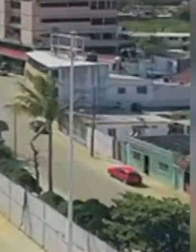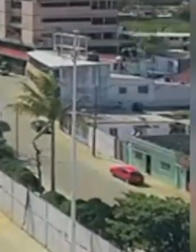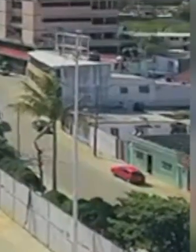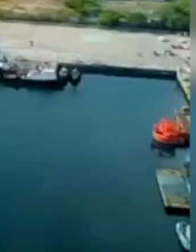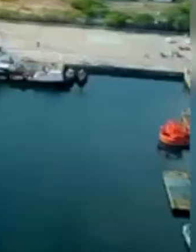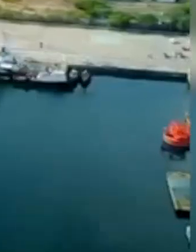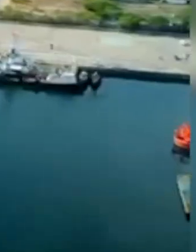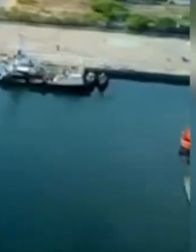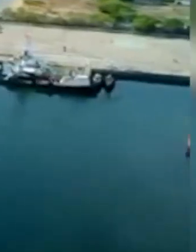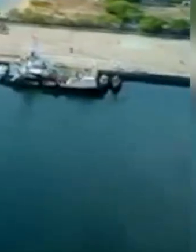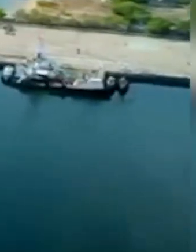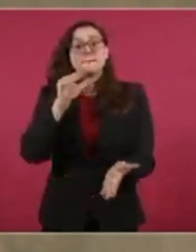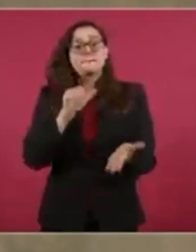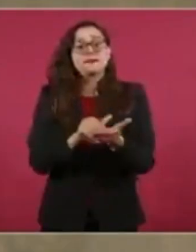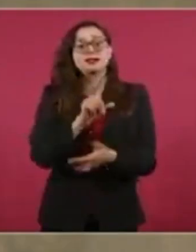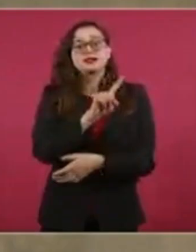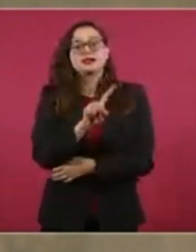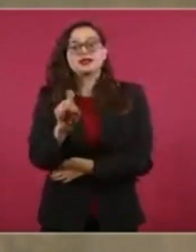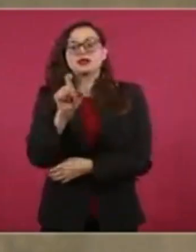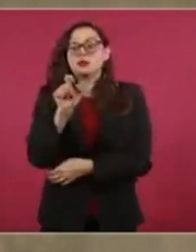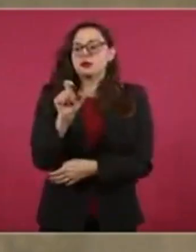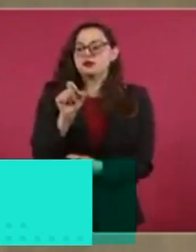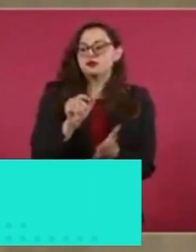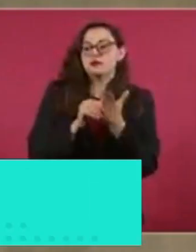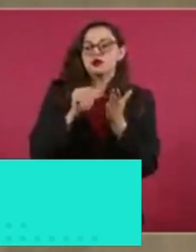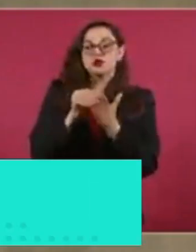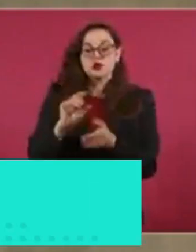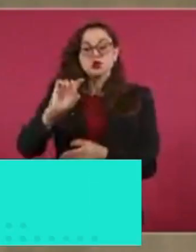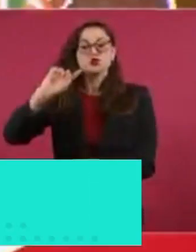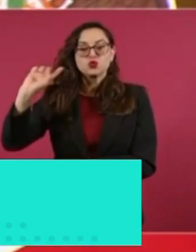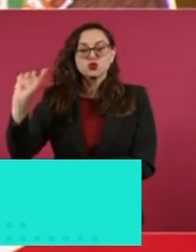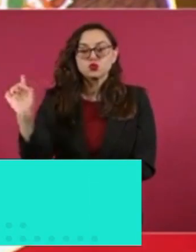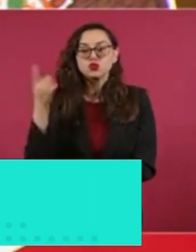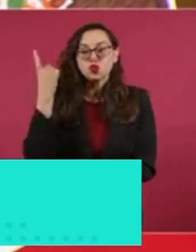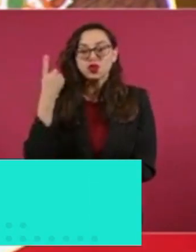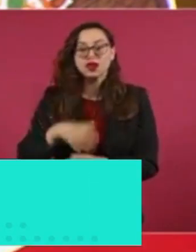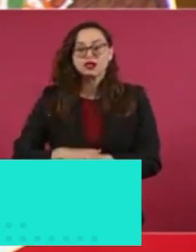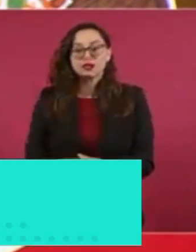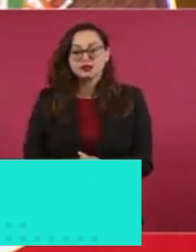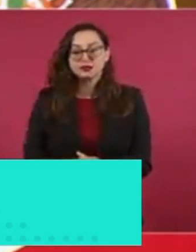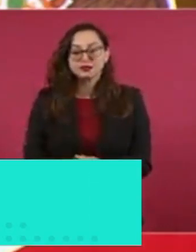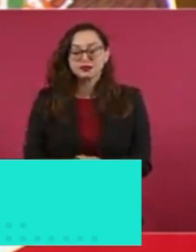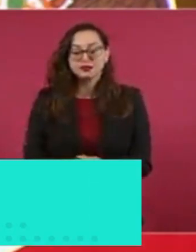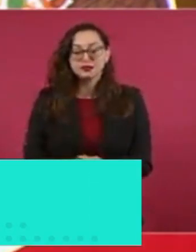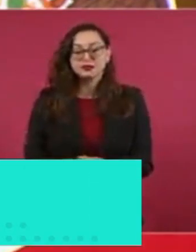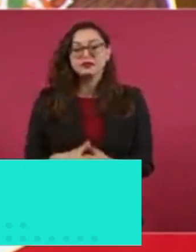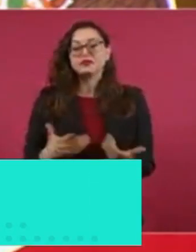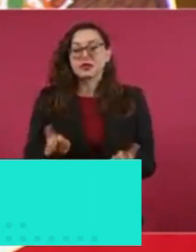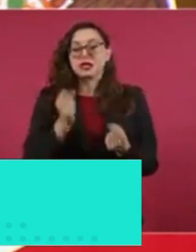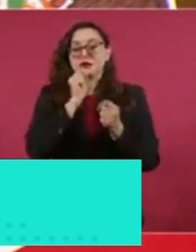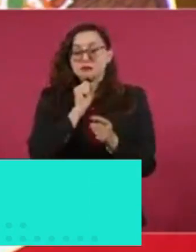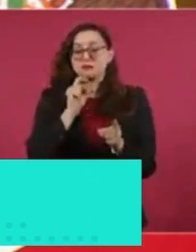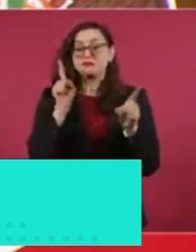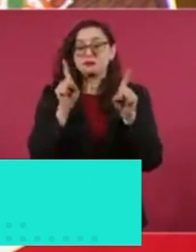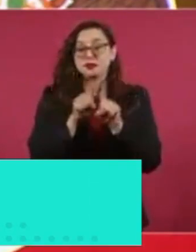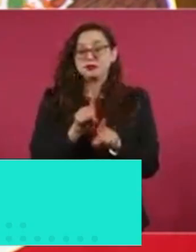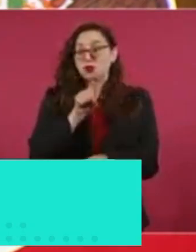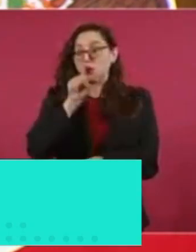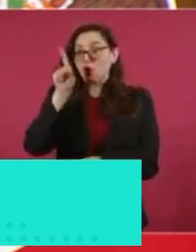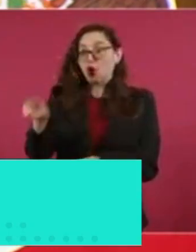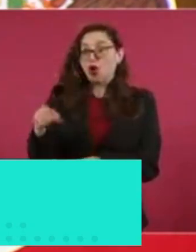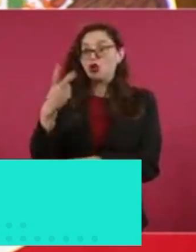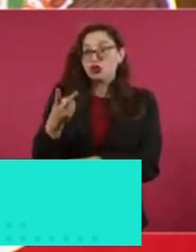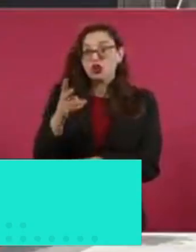refinería Olmeca en Dos Bocas, Paraíso, indicó. Se concluyó la magna refinería de Dos